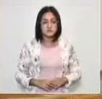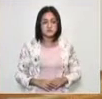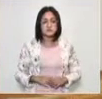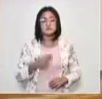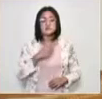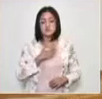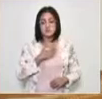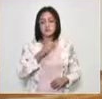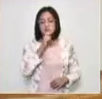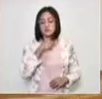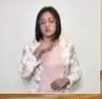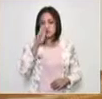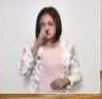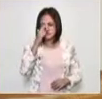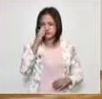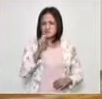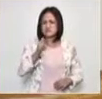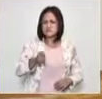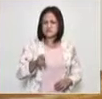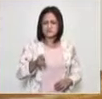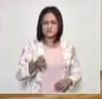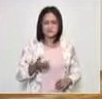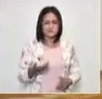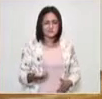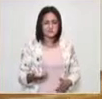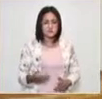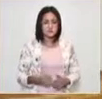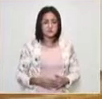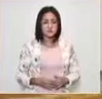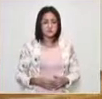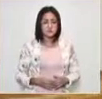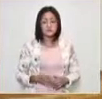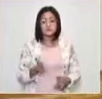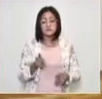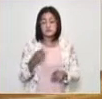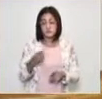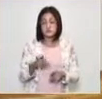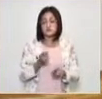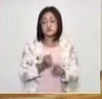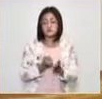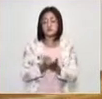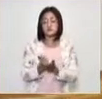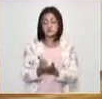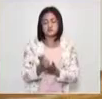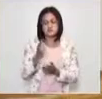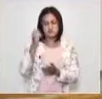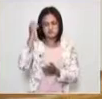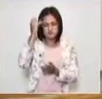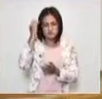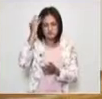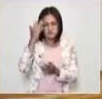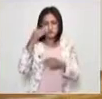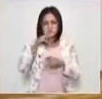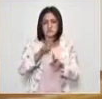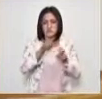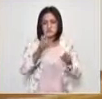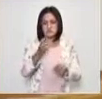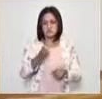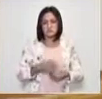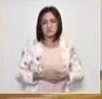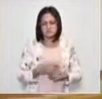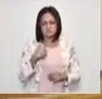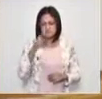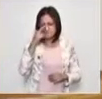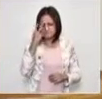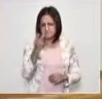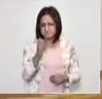Yo lo que también reconozco es la decisión de reflexionar sobre este tema. Eso sí